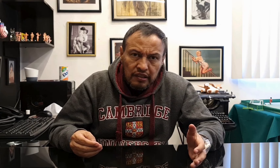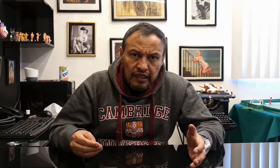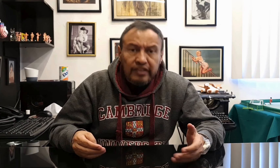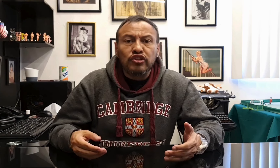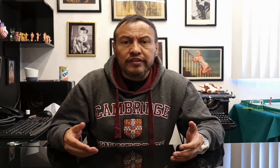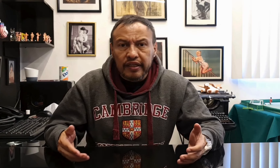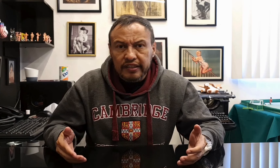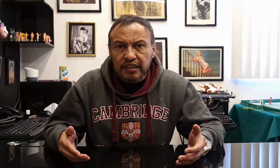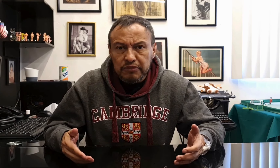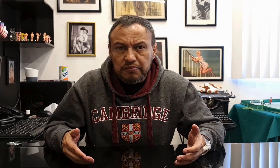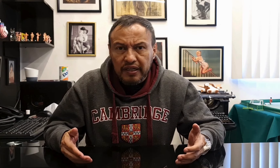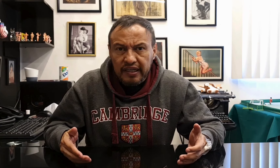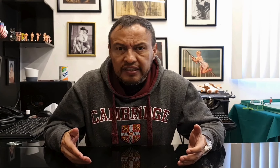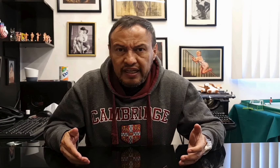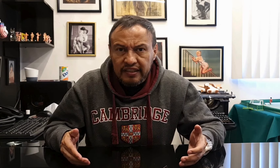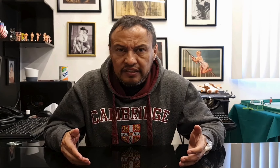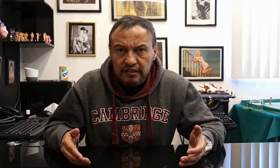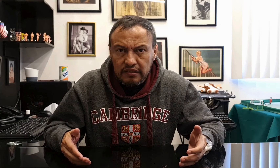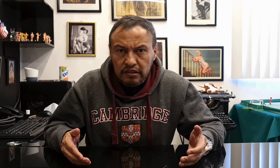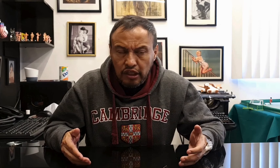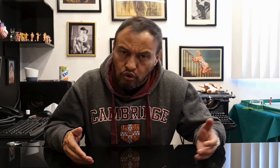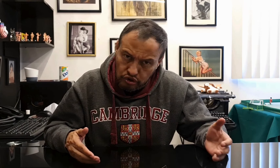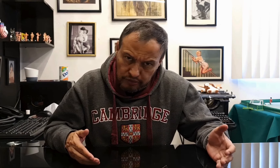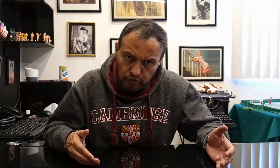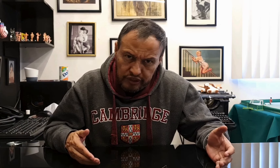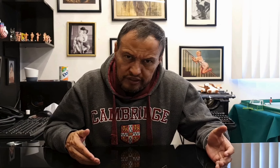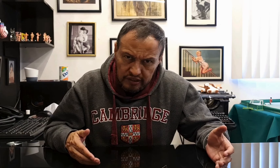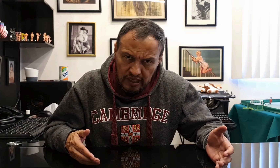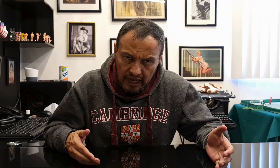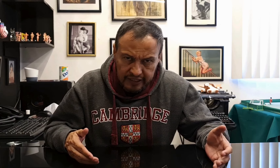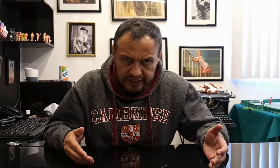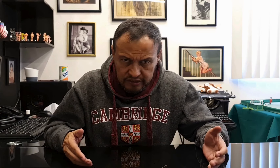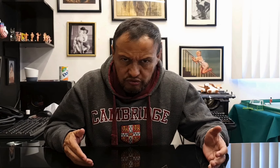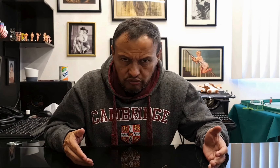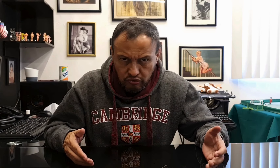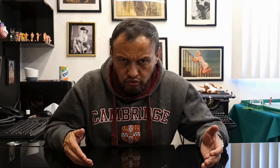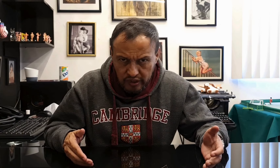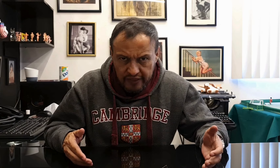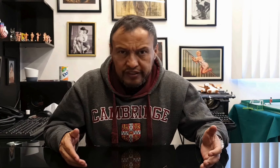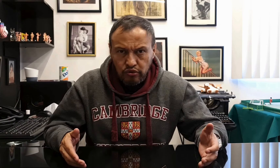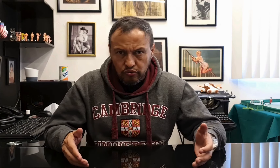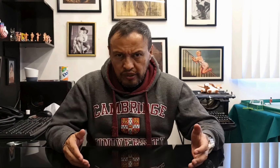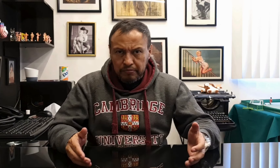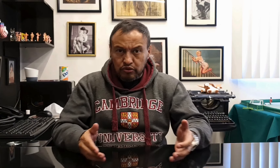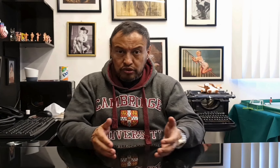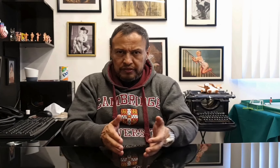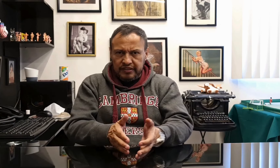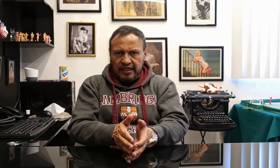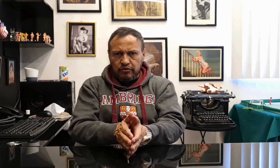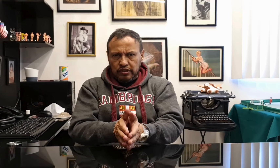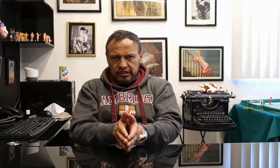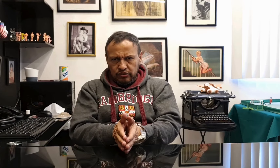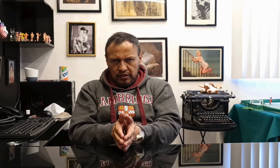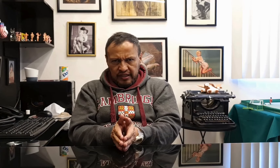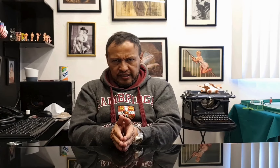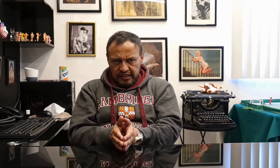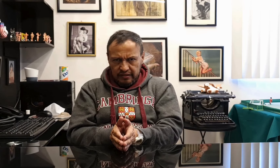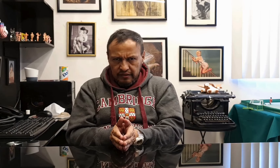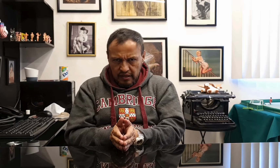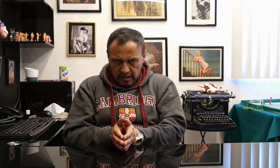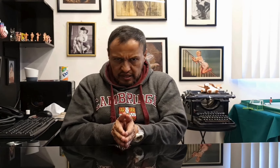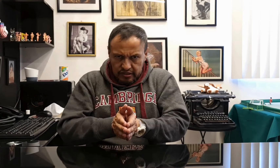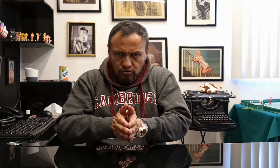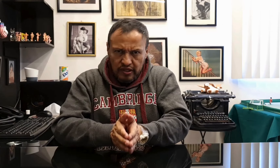Y entender esa misma realidad y contribuir a que eso ocurra dentro de un ámbito civilizado y de